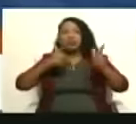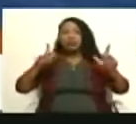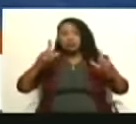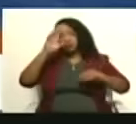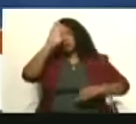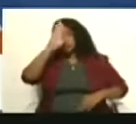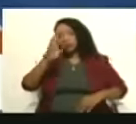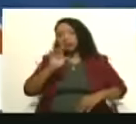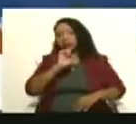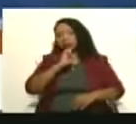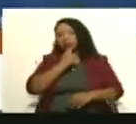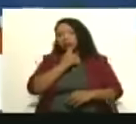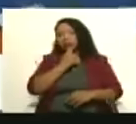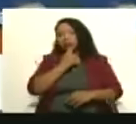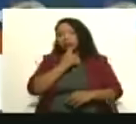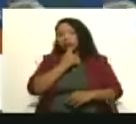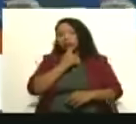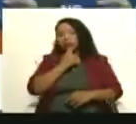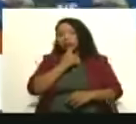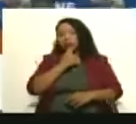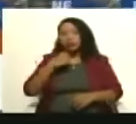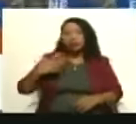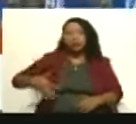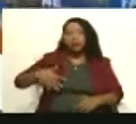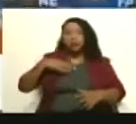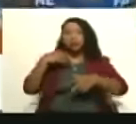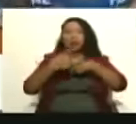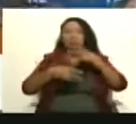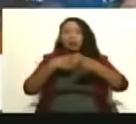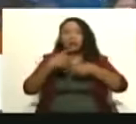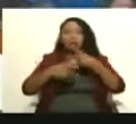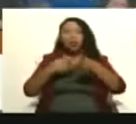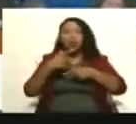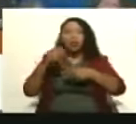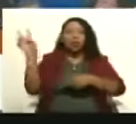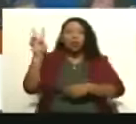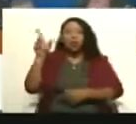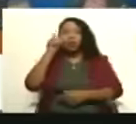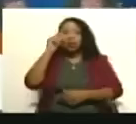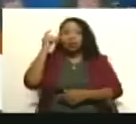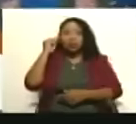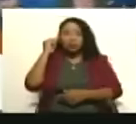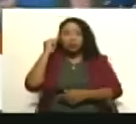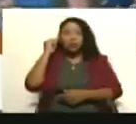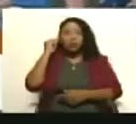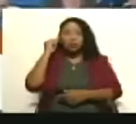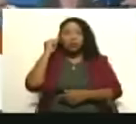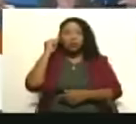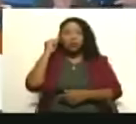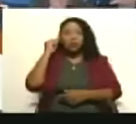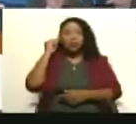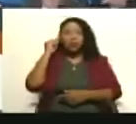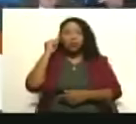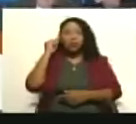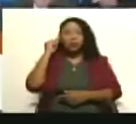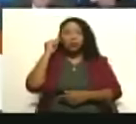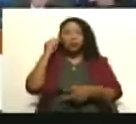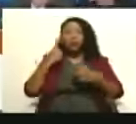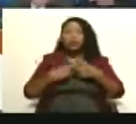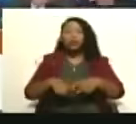directas y secretas, como derecho político inalienable de los venezolanos y las venezolanas y como herramienta